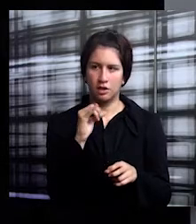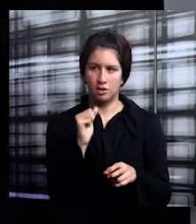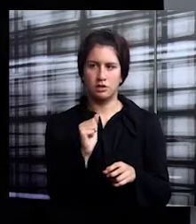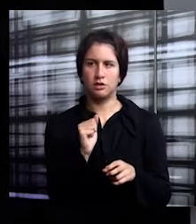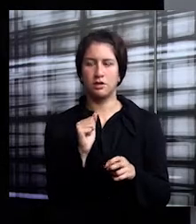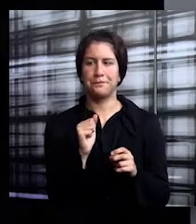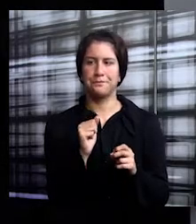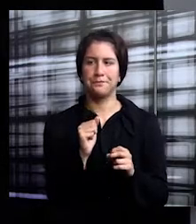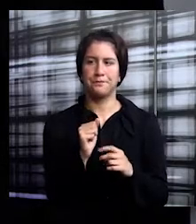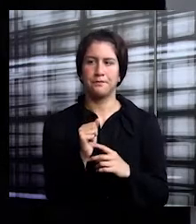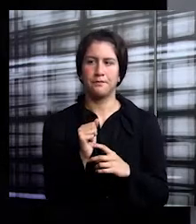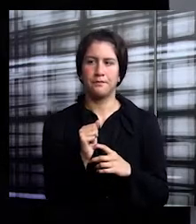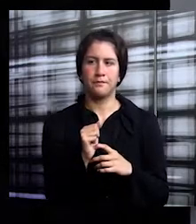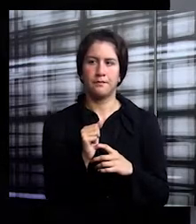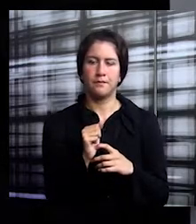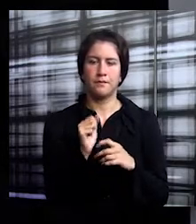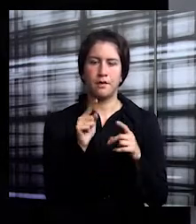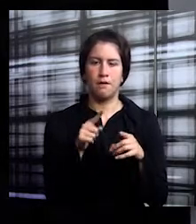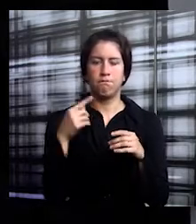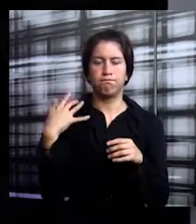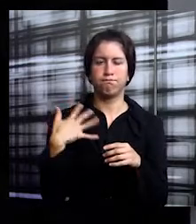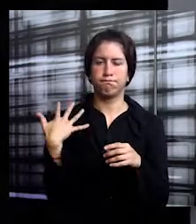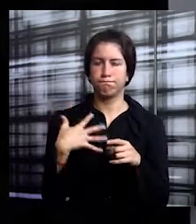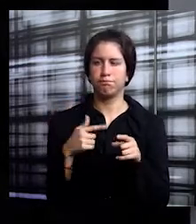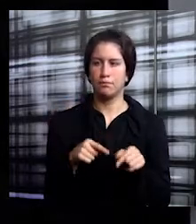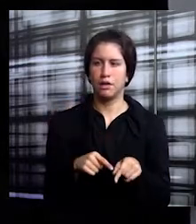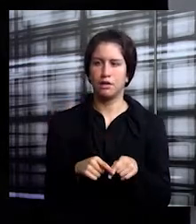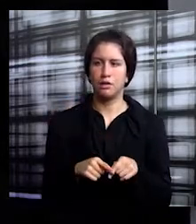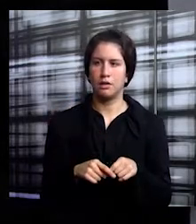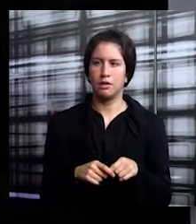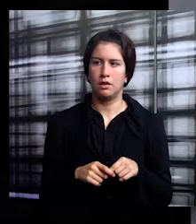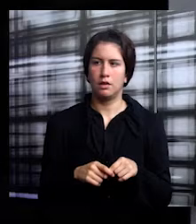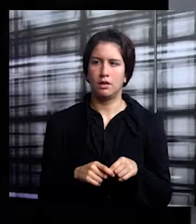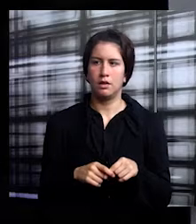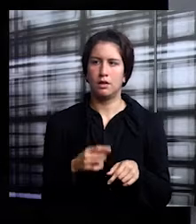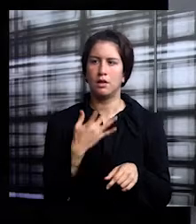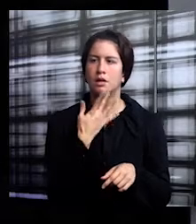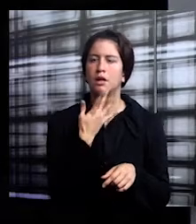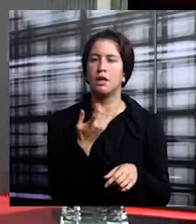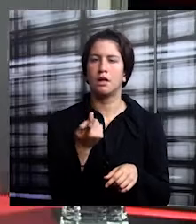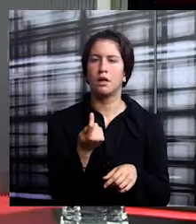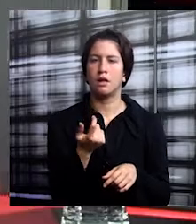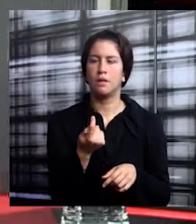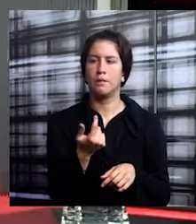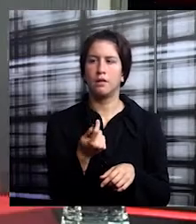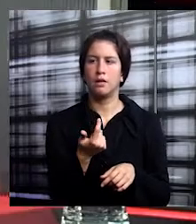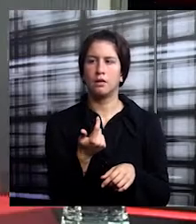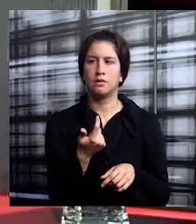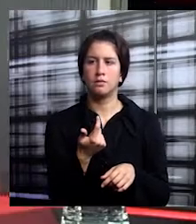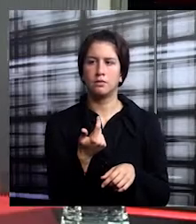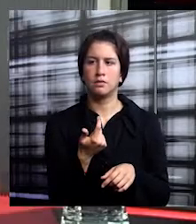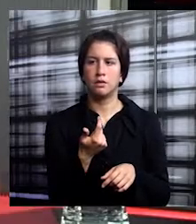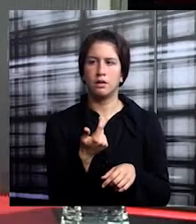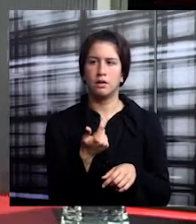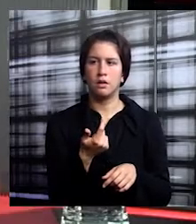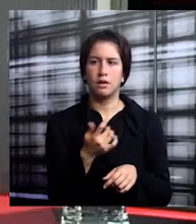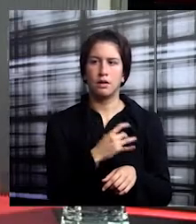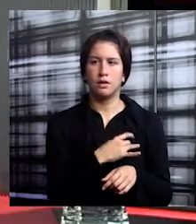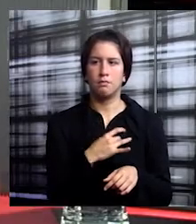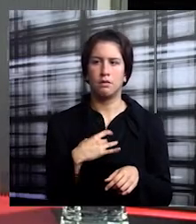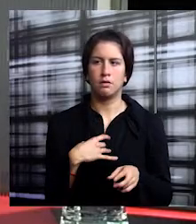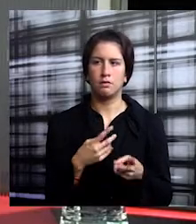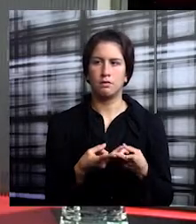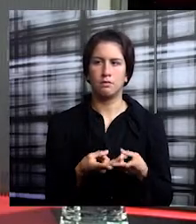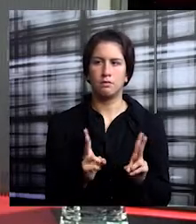importantes. ¿Qué le pareció la actuación del Ministerio Público? Mire, ahí tengo una diferencia de apreciación